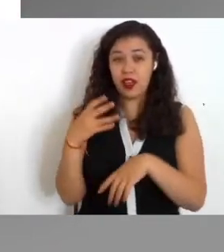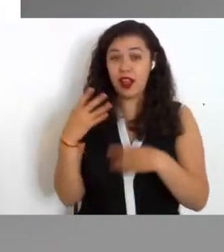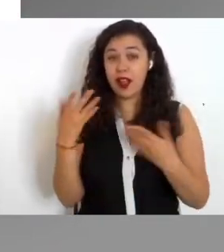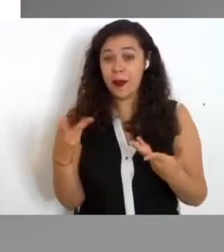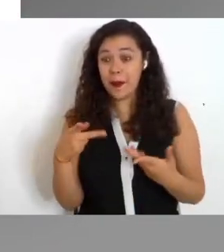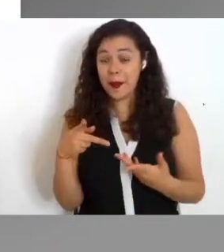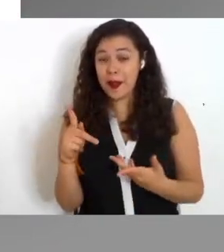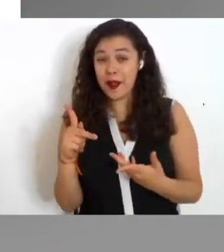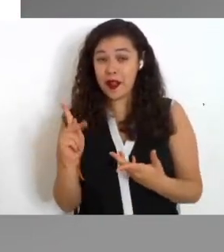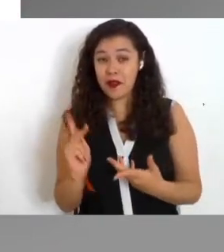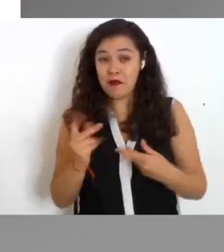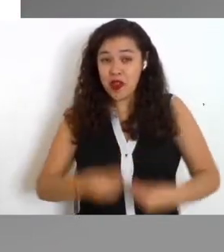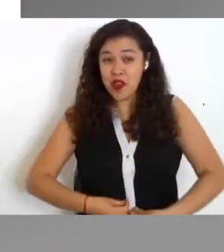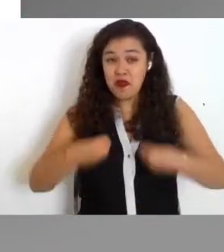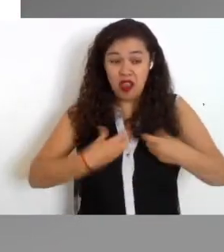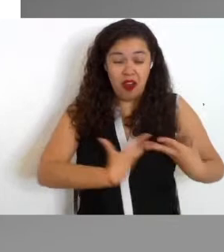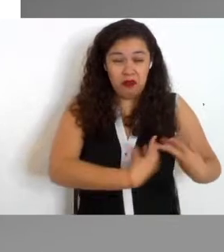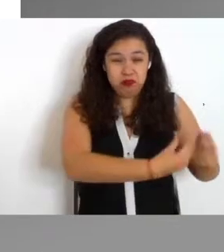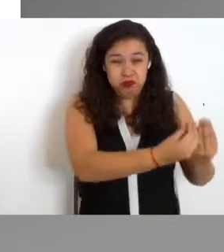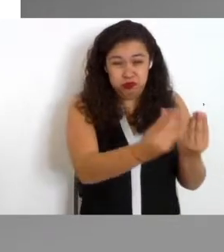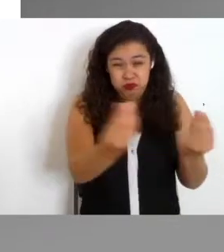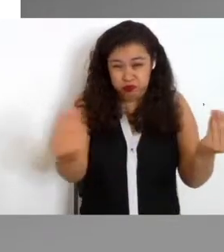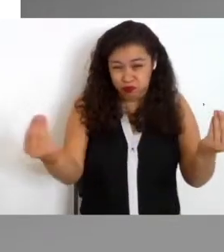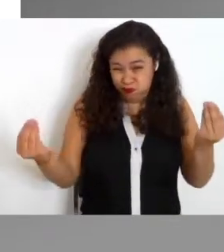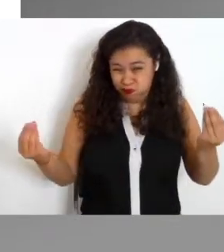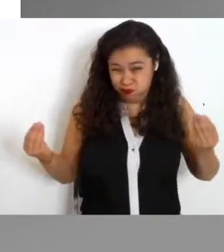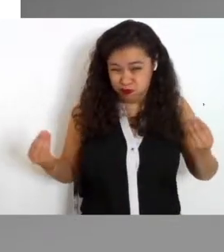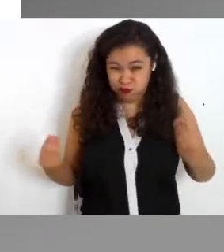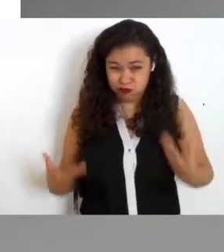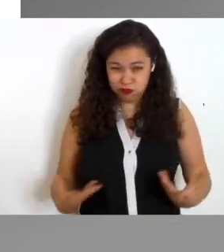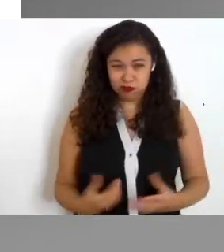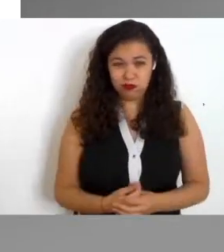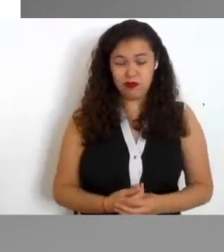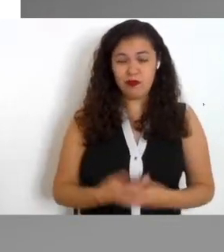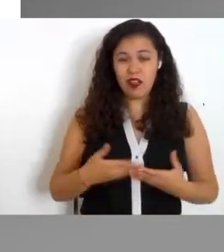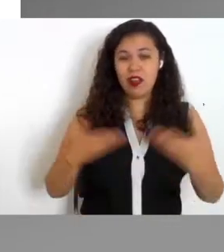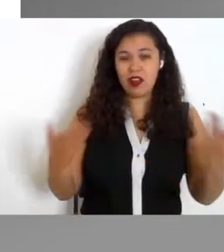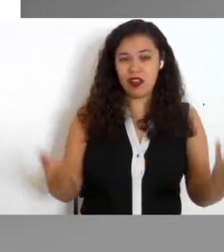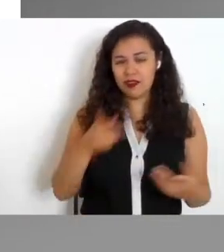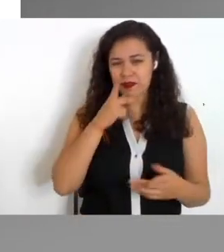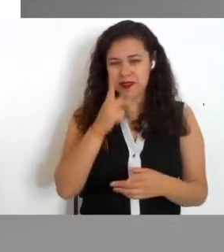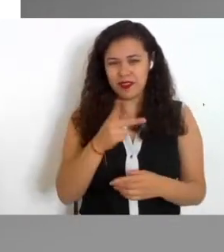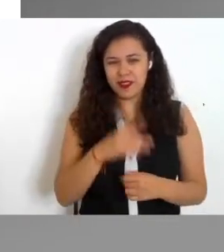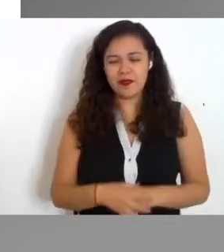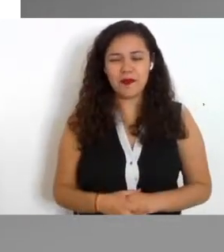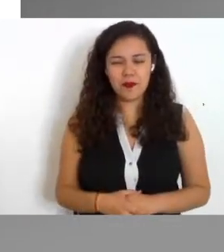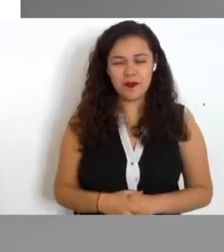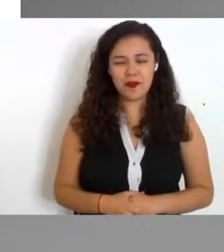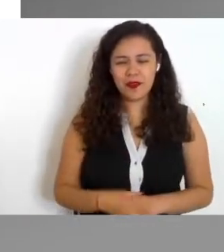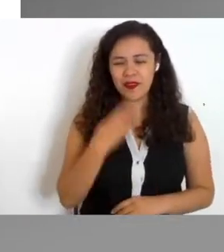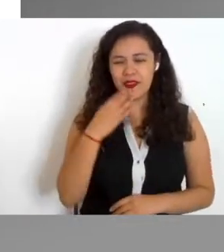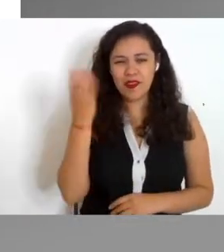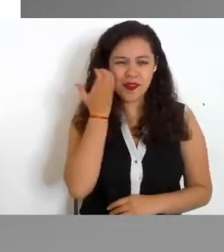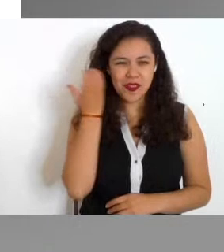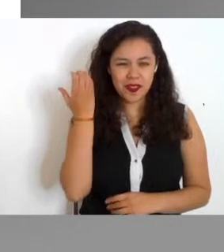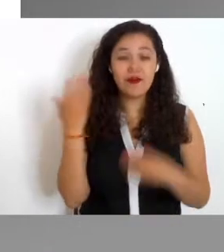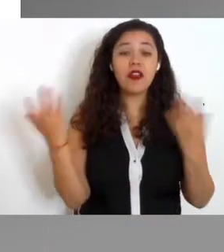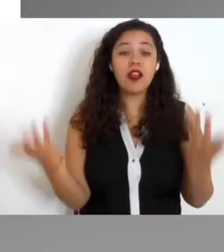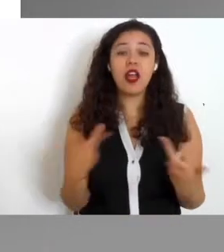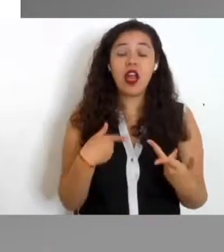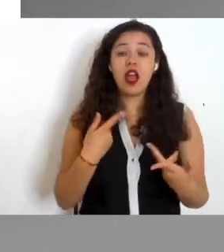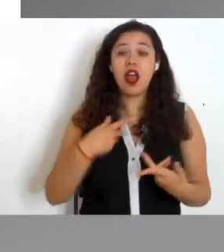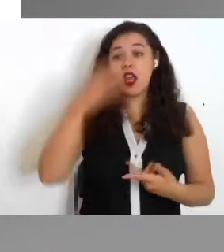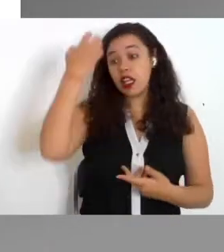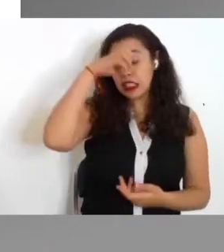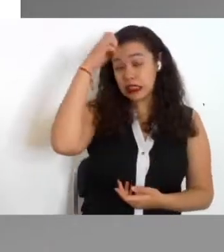un chingo, ¿no? Como decimos aquí nosotros en nuestro vocabulario. Entonces, por ese lado, pongo a disposición toda la